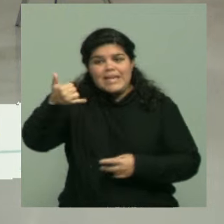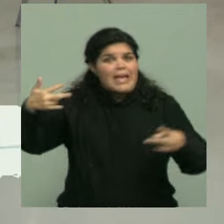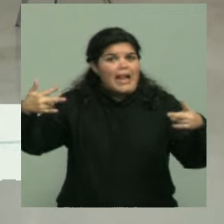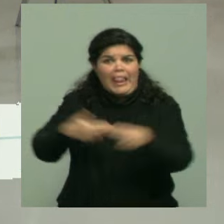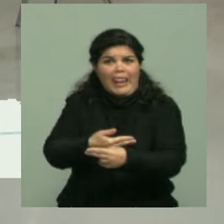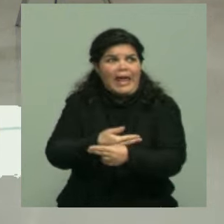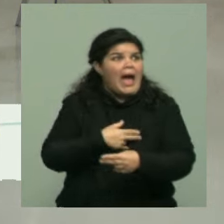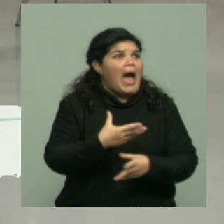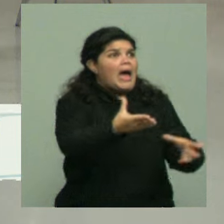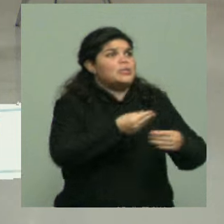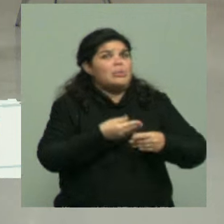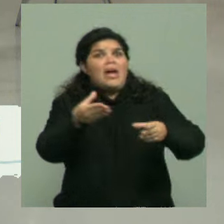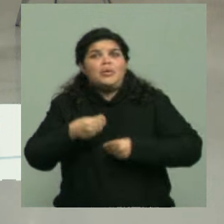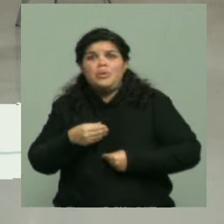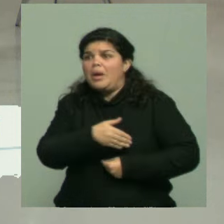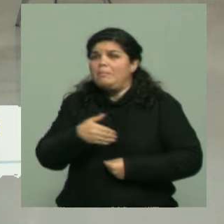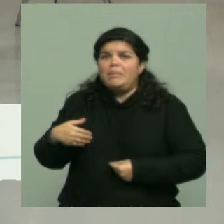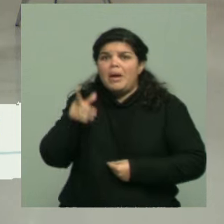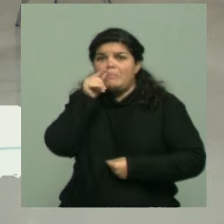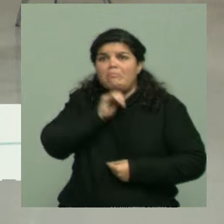Ayuda. ¿Cómo avisamos a los padres?